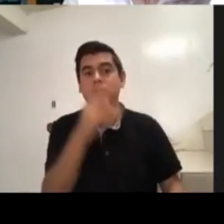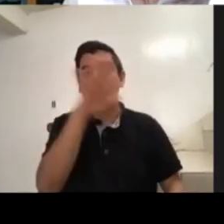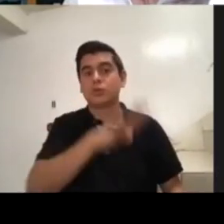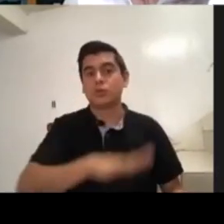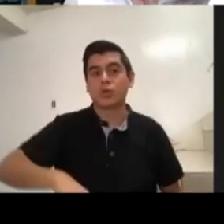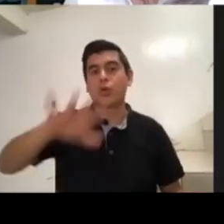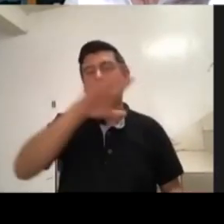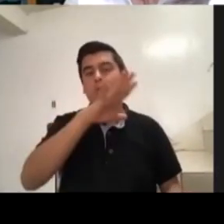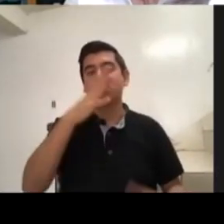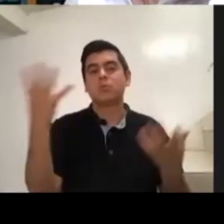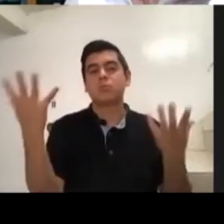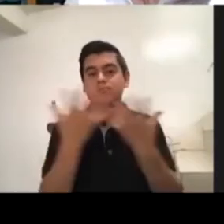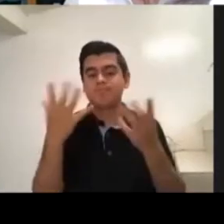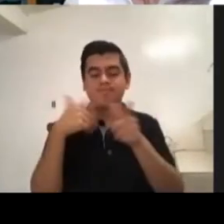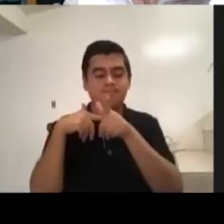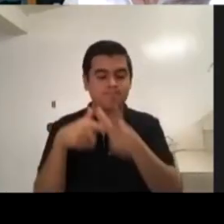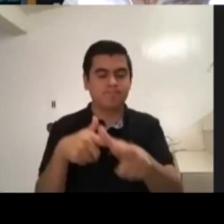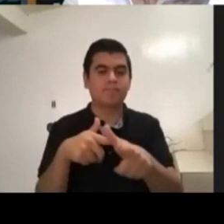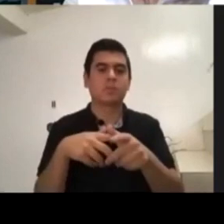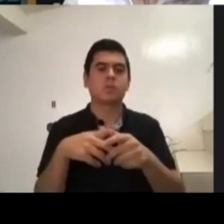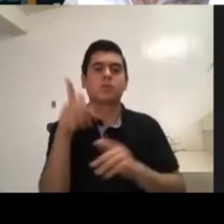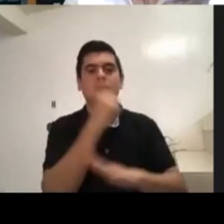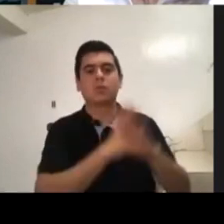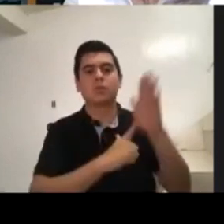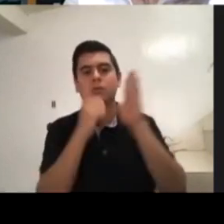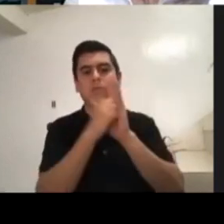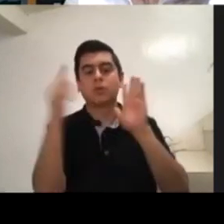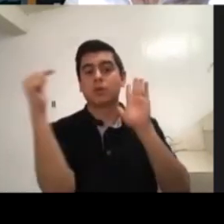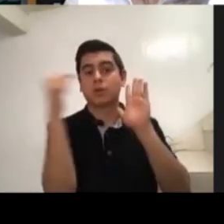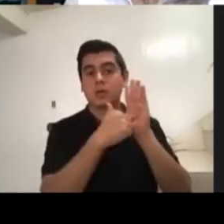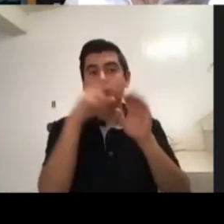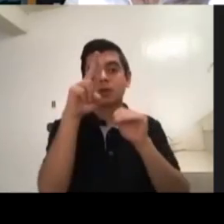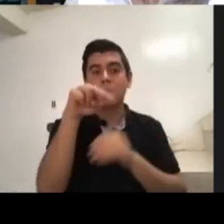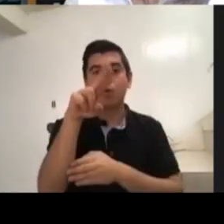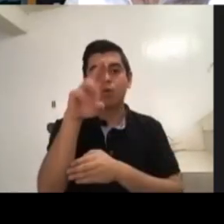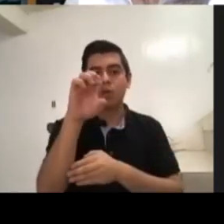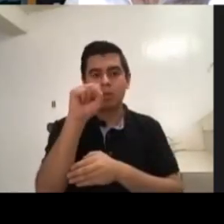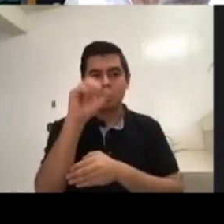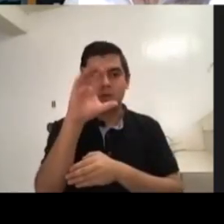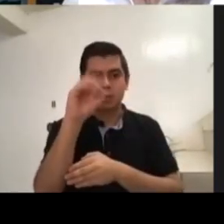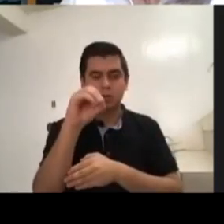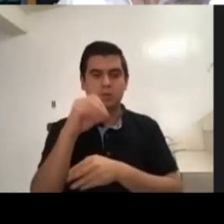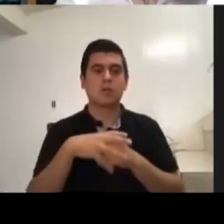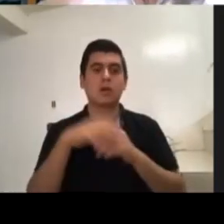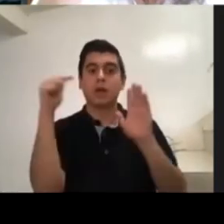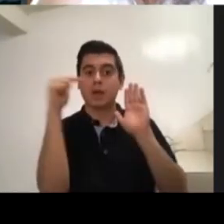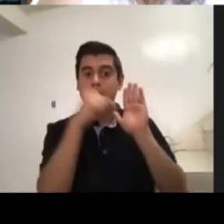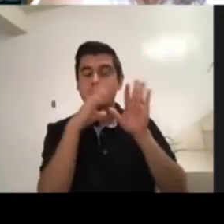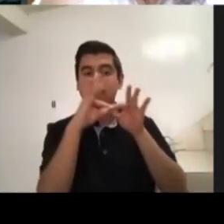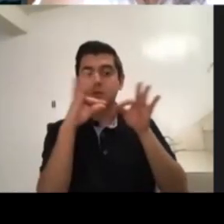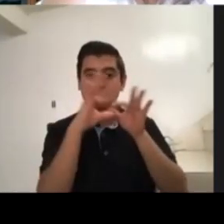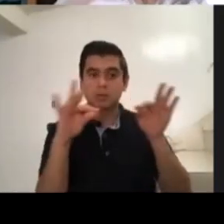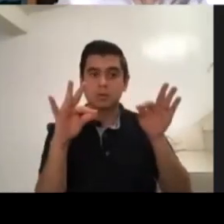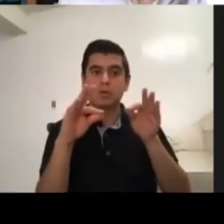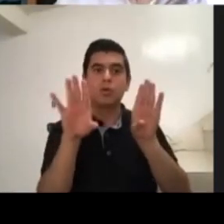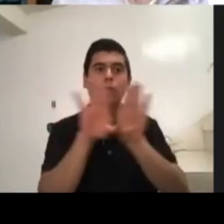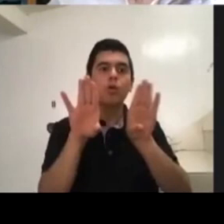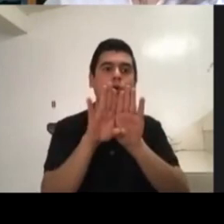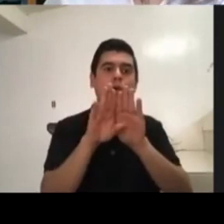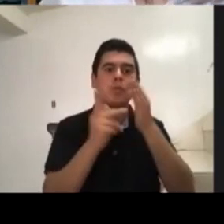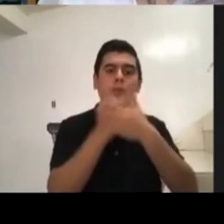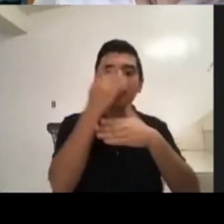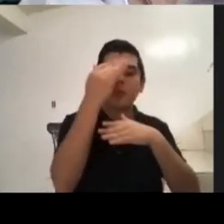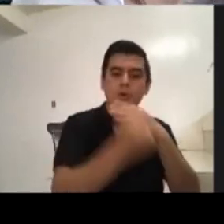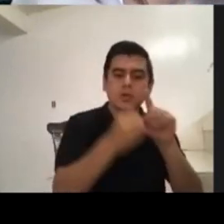han insistido mucho los documentos de la UNESCO en el sentido de que estamos hablando de procesos que tienen etapas, pero